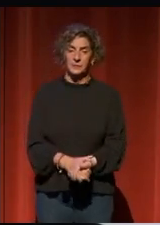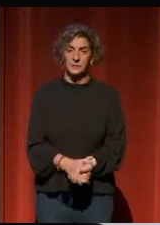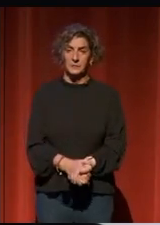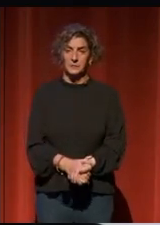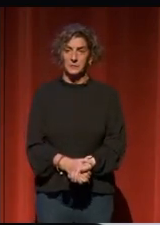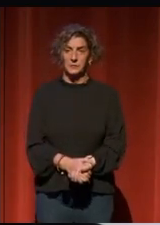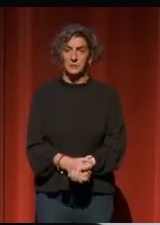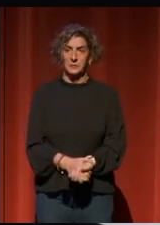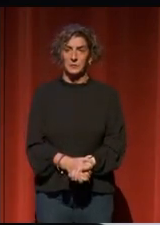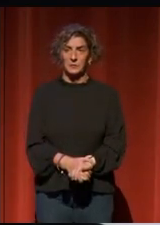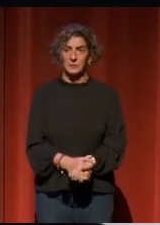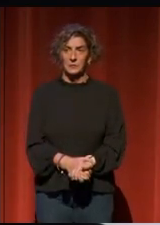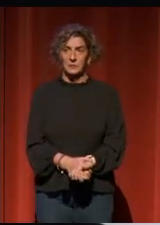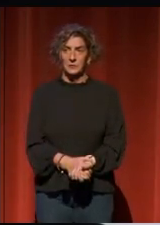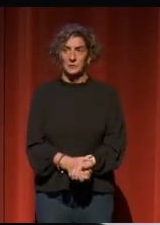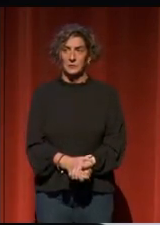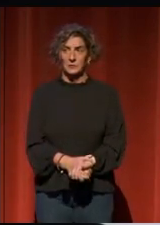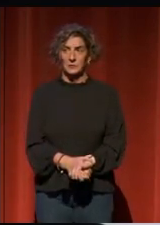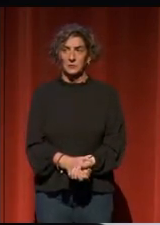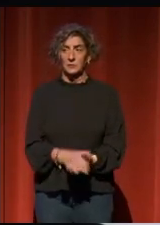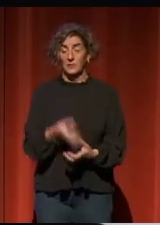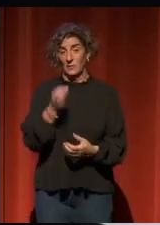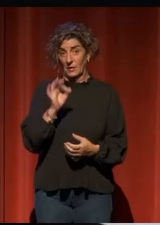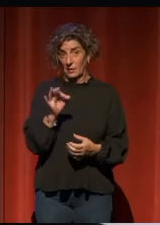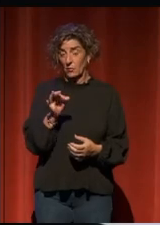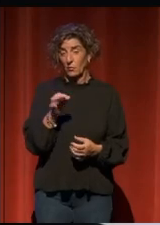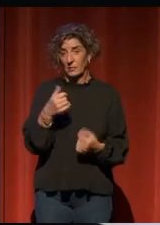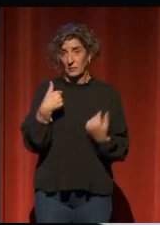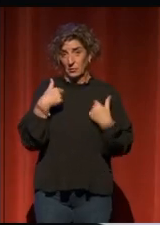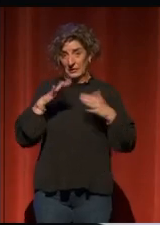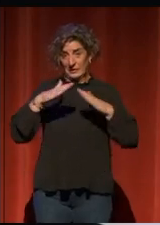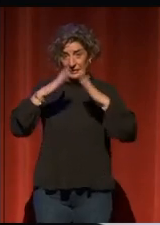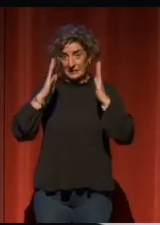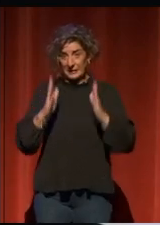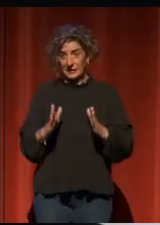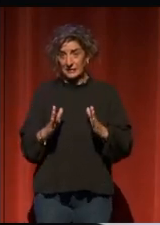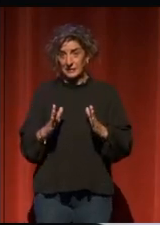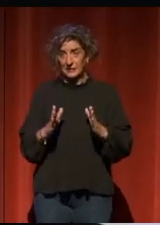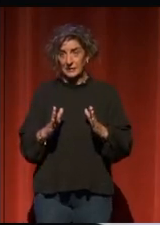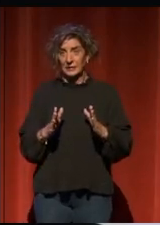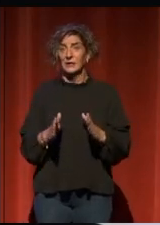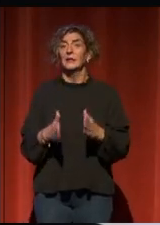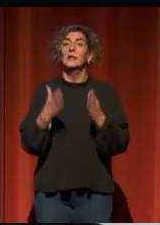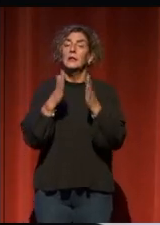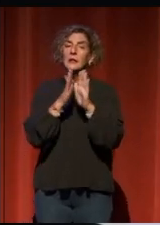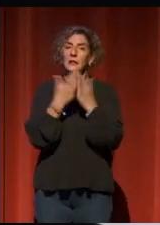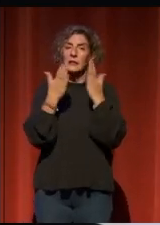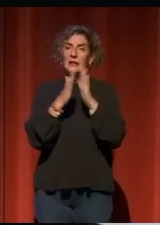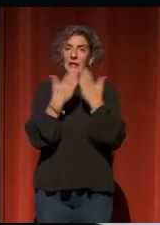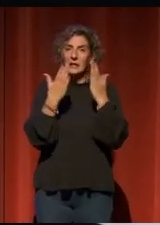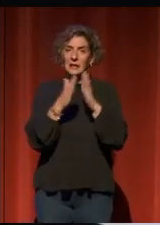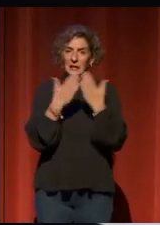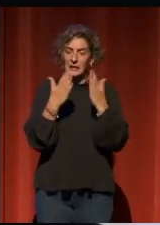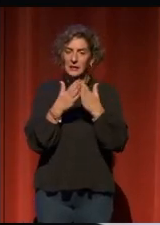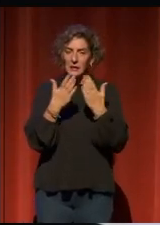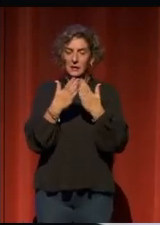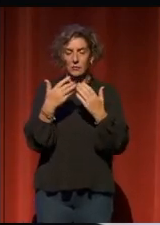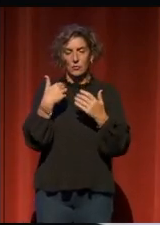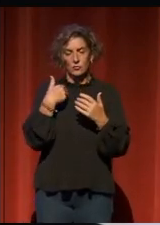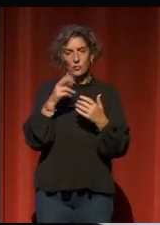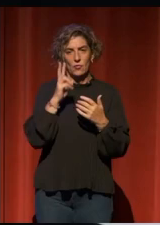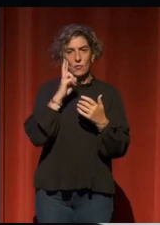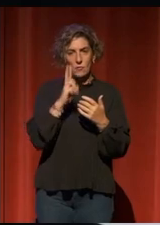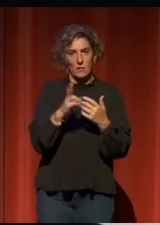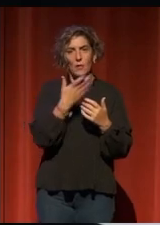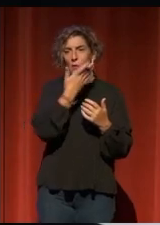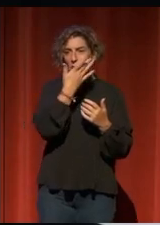o simplemente en mi casa, cuando estoy en mi casa, que los libros cuyos lomos repaso con cuidado mientras busco